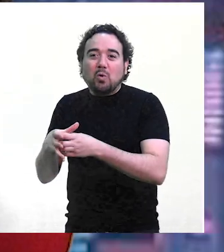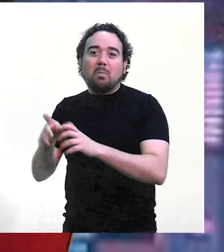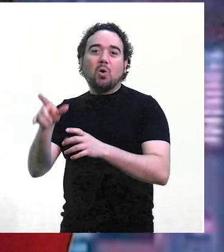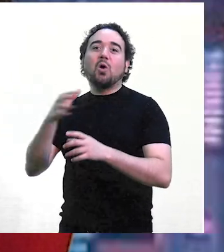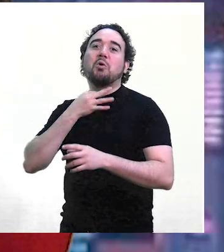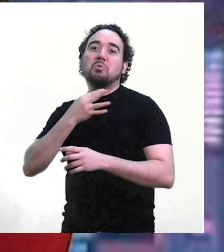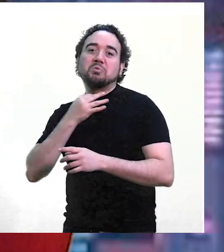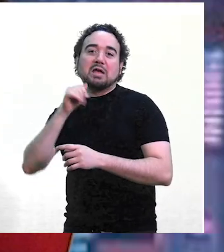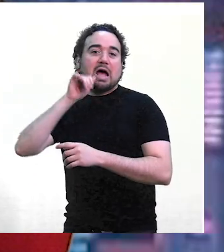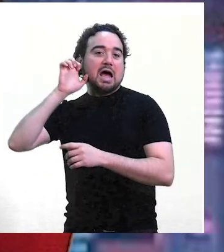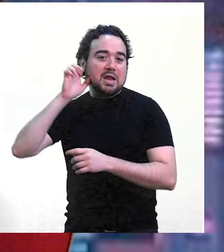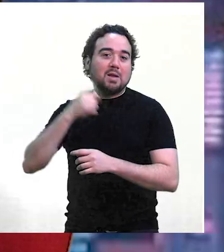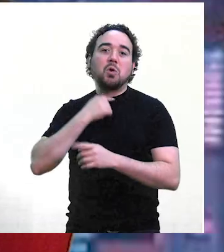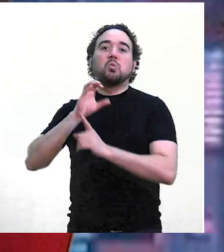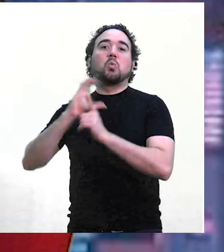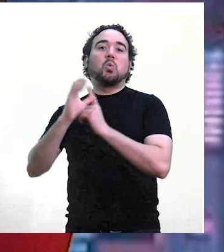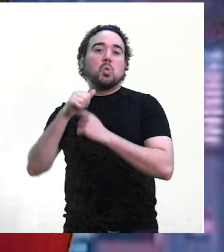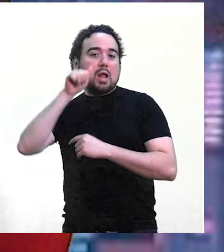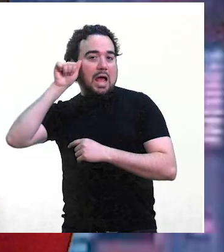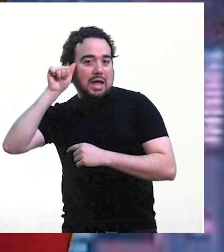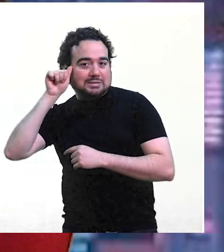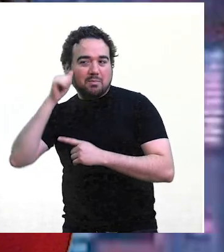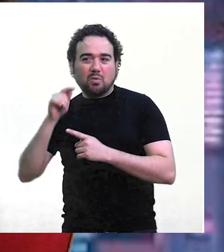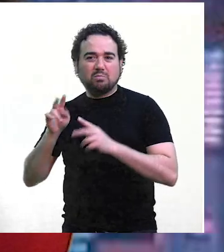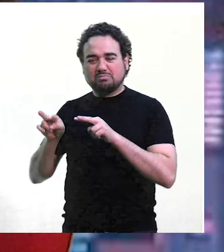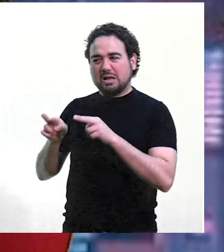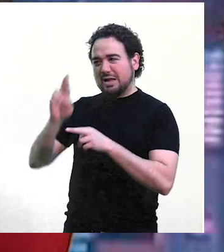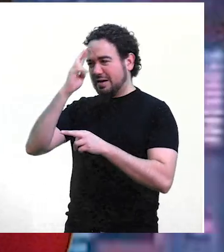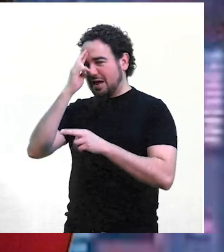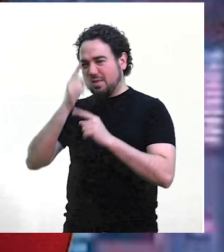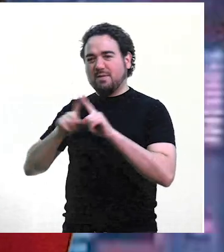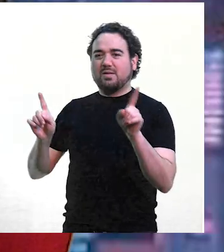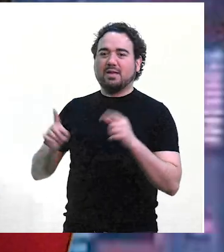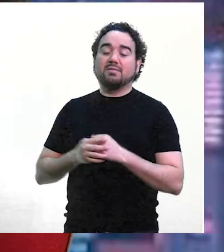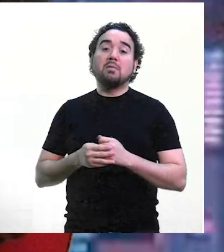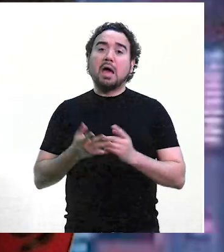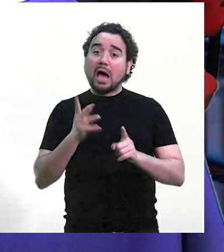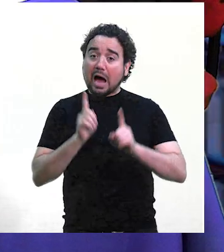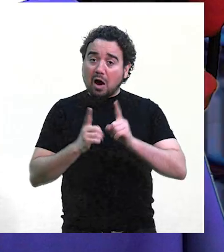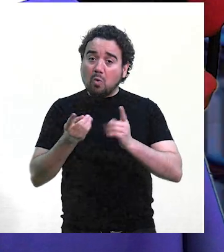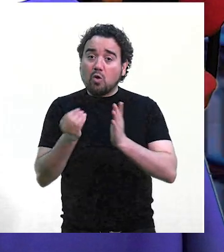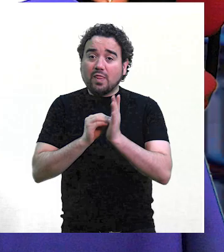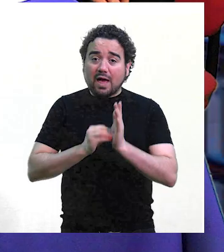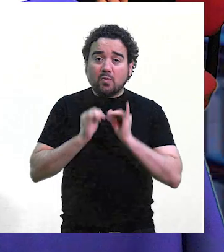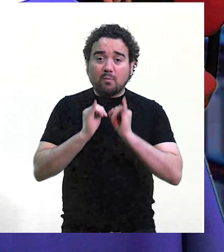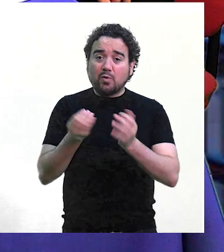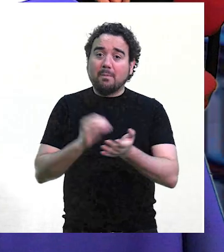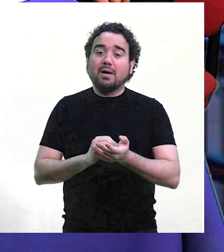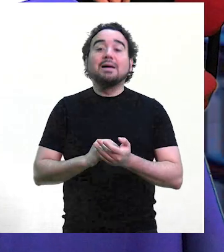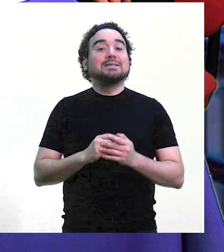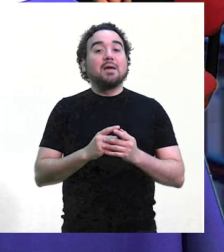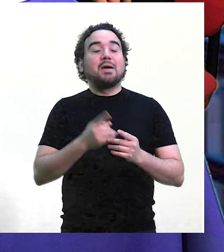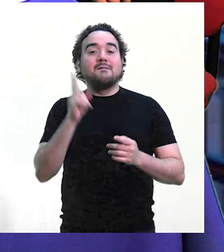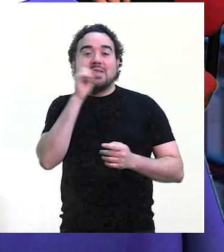veían anime o que les gustaba la cultura asiática, era como medio raros o diferentes en el fondo. ¿Y tenemos algunos datos